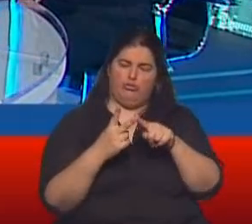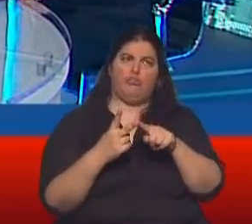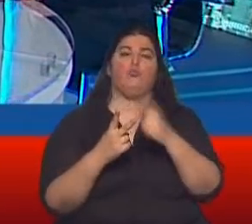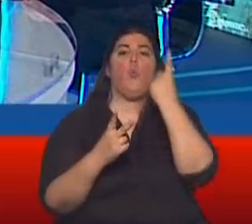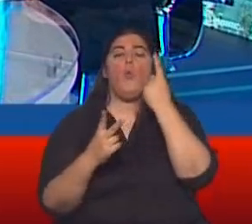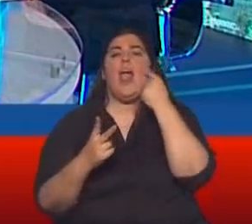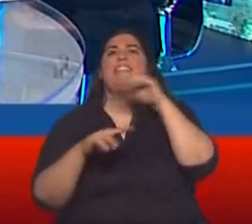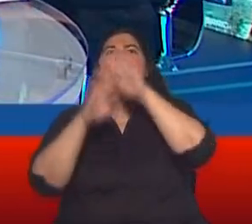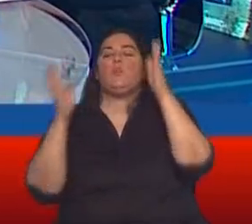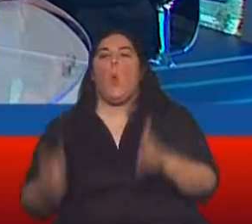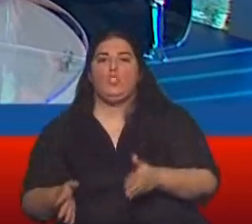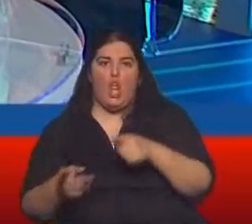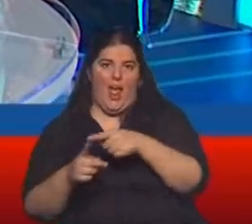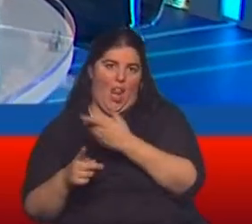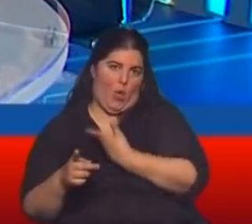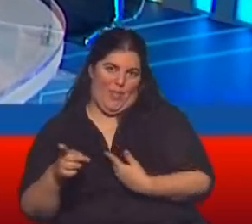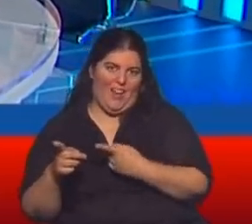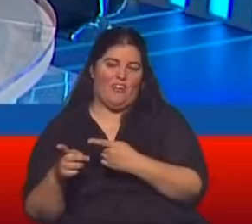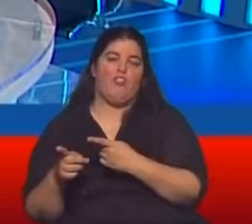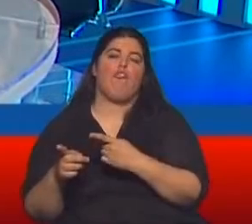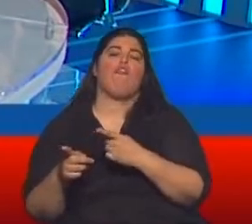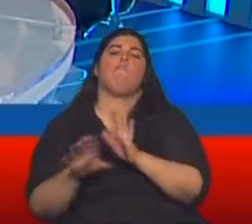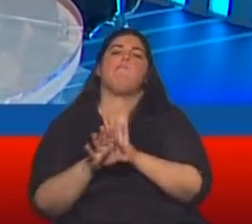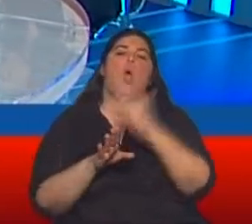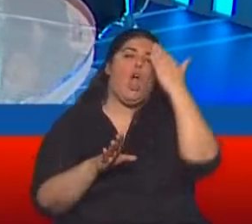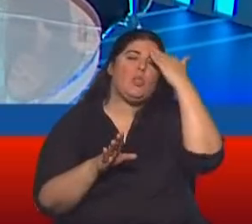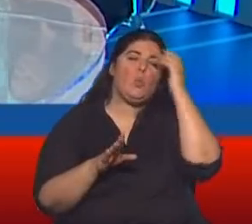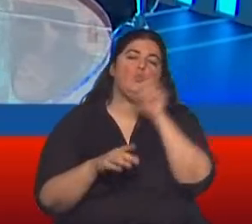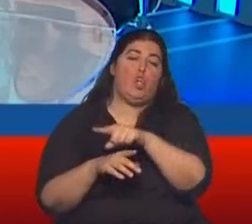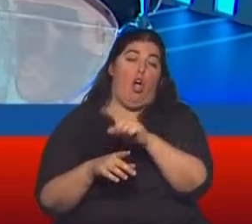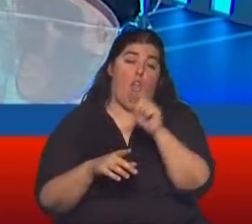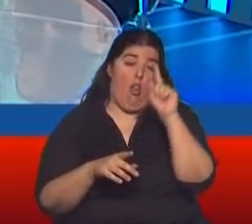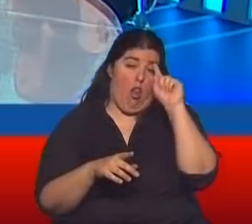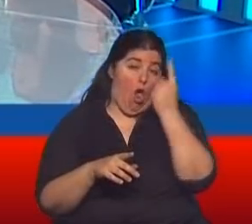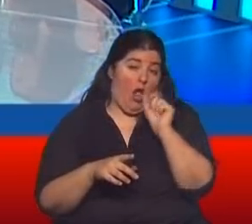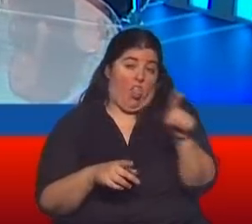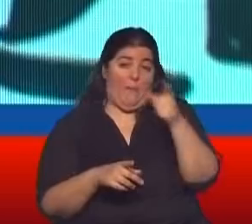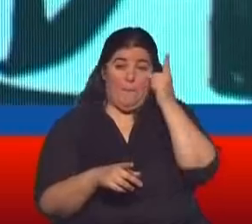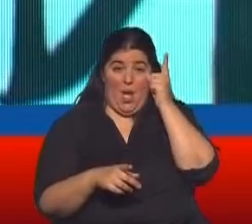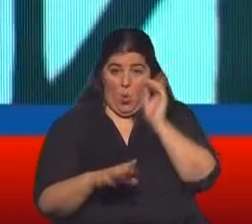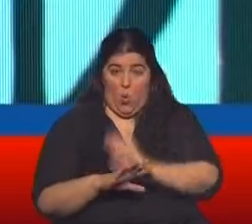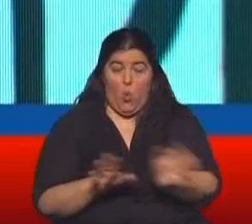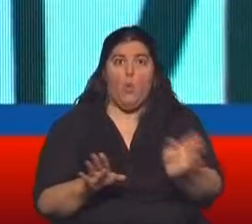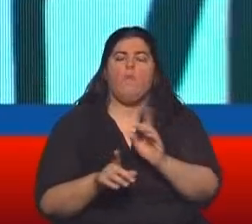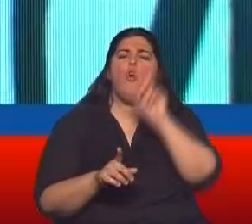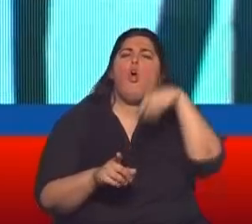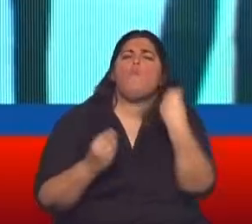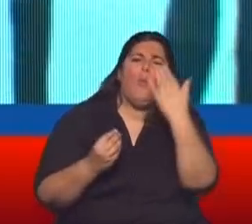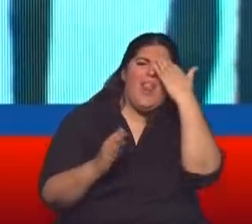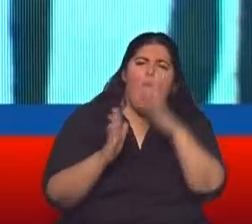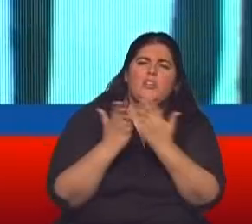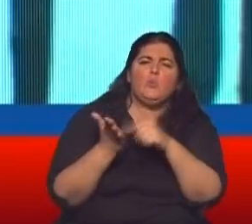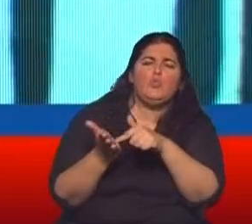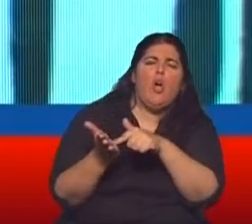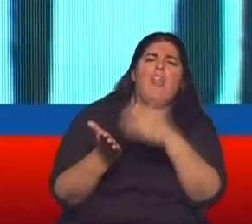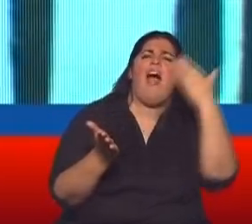política. Institucional, que ya hablamos muchas veces, es esta constitución loquísima peruana, inspirada en algunos diseños